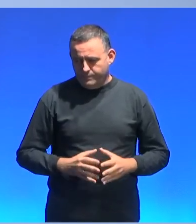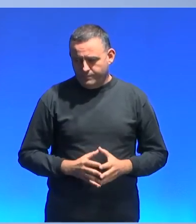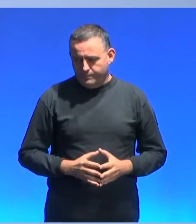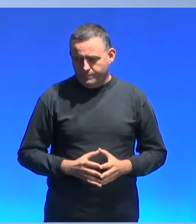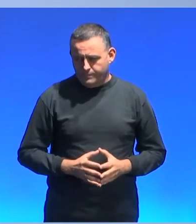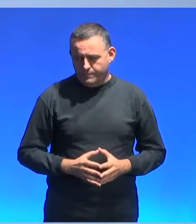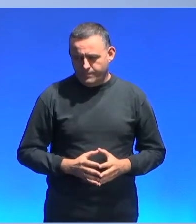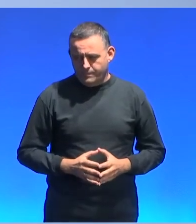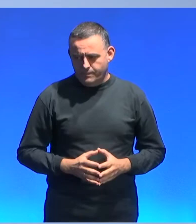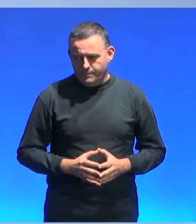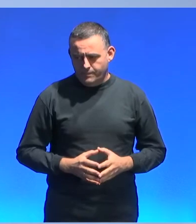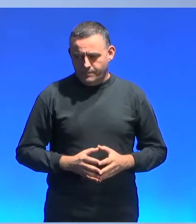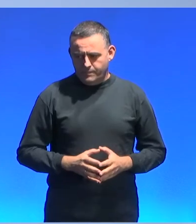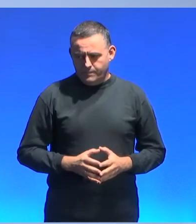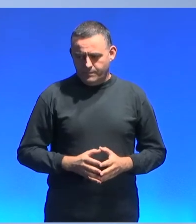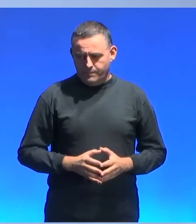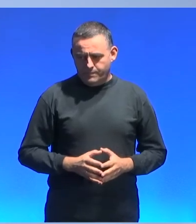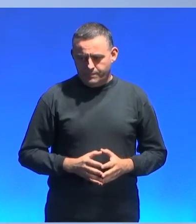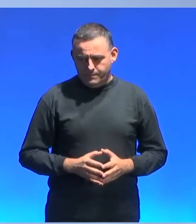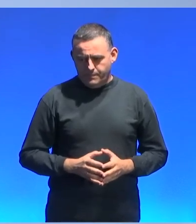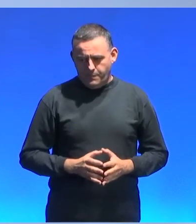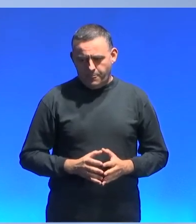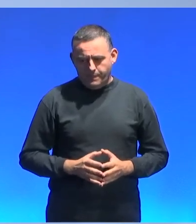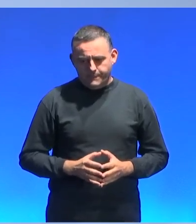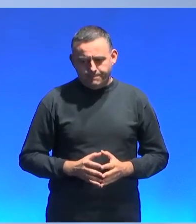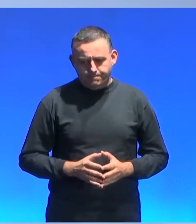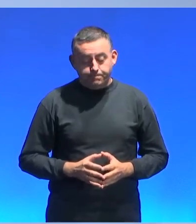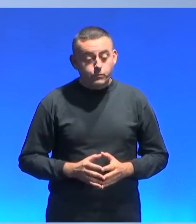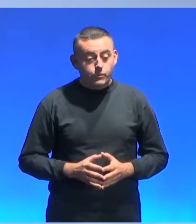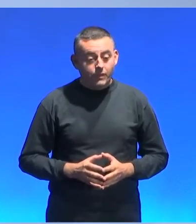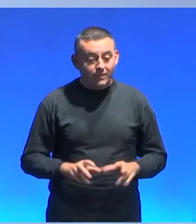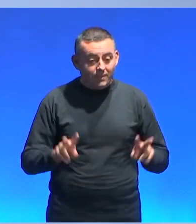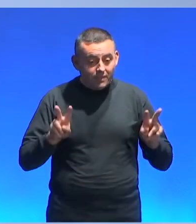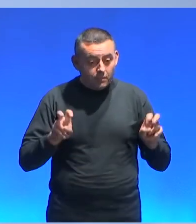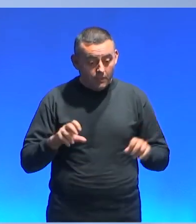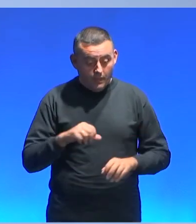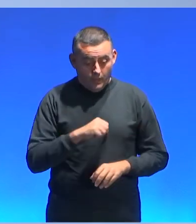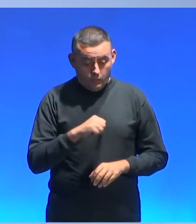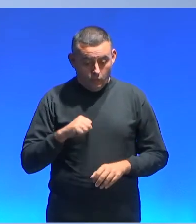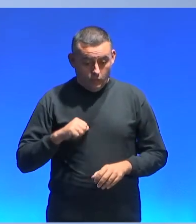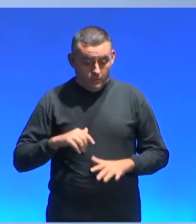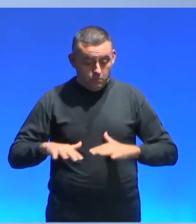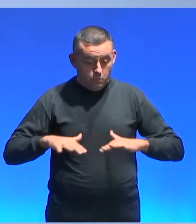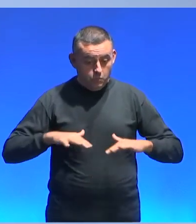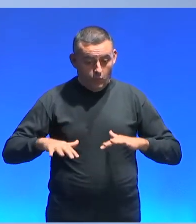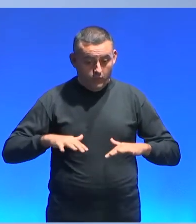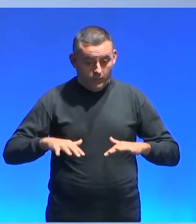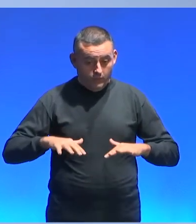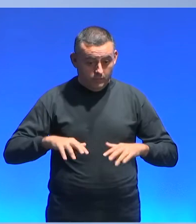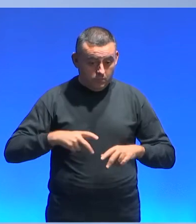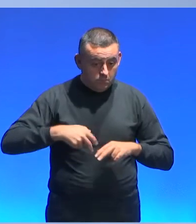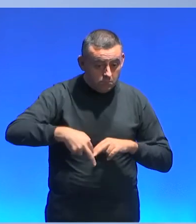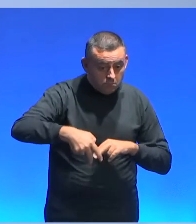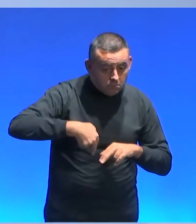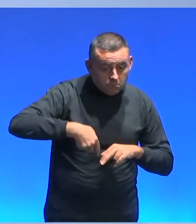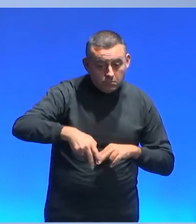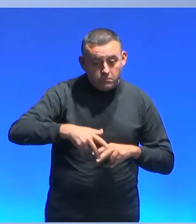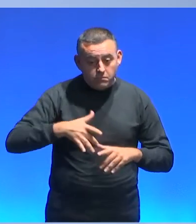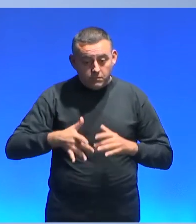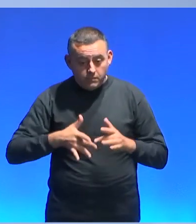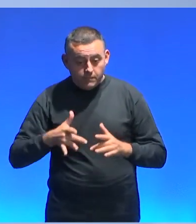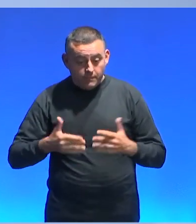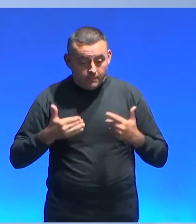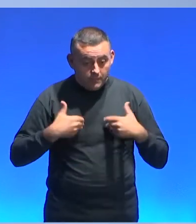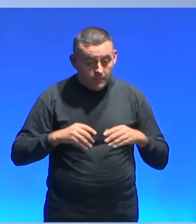Una vez solucionado el tema de la movilidad autónoma de los ciudadanos, podemos examinarlo de los medios